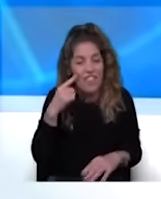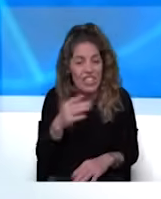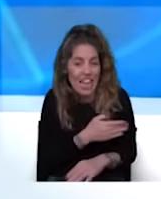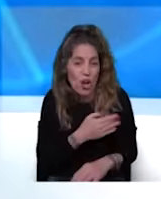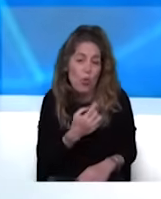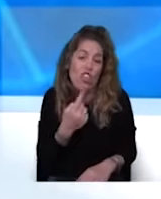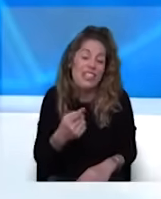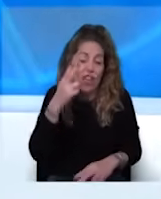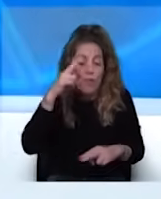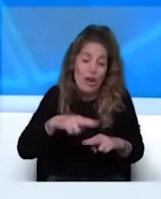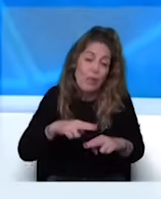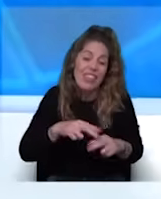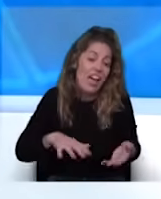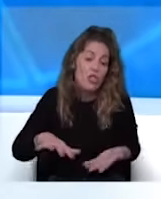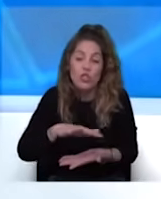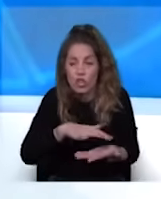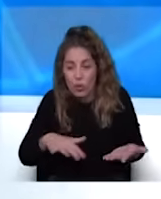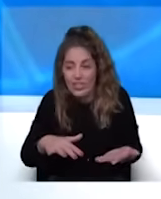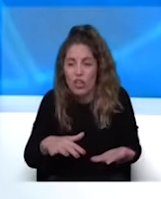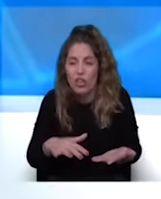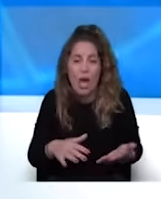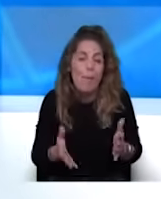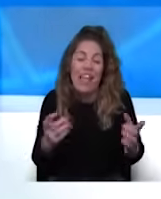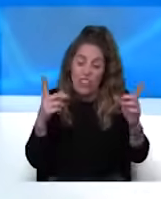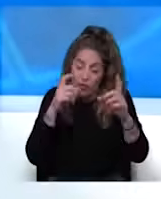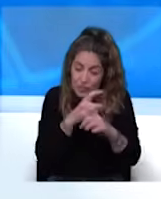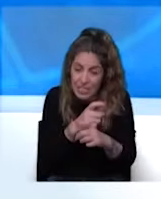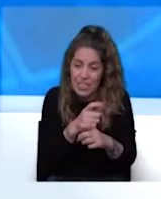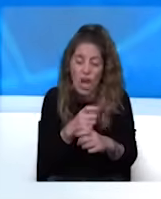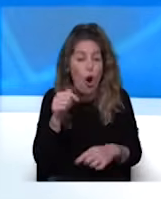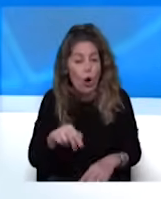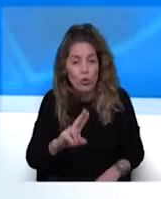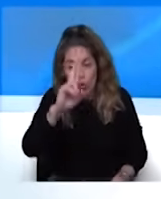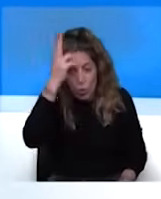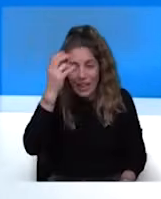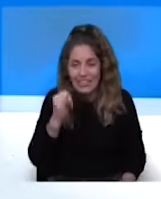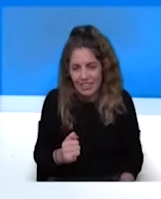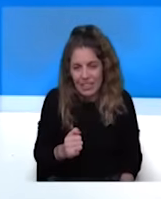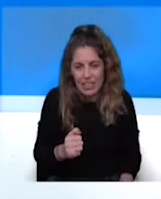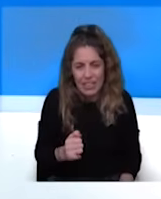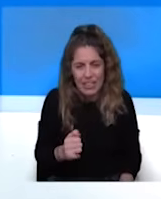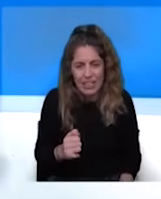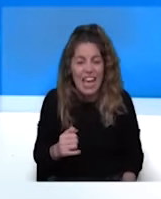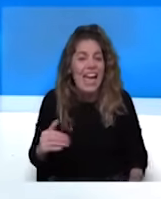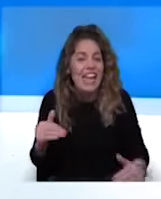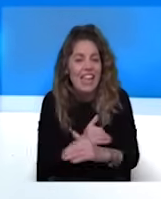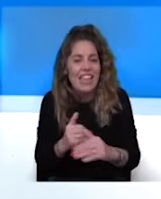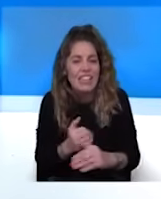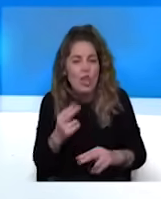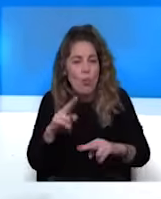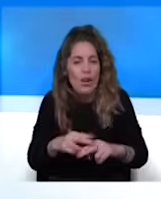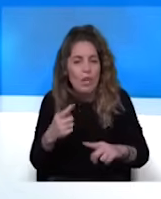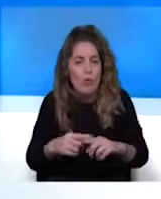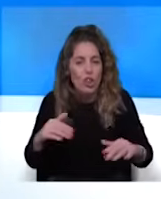dice Bueno hay enfermedades o situaciones que son más complejas digo hoy Uruguay tiene en el tránsito muerte por